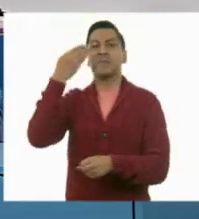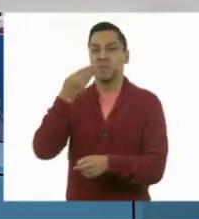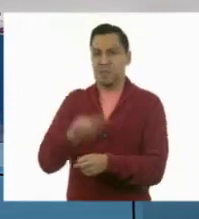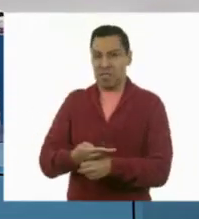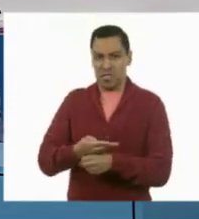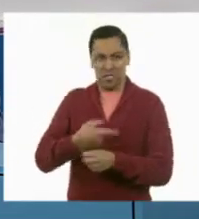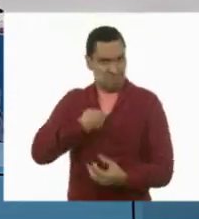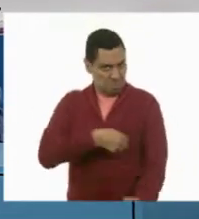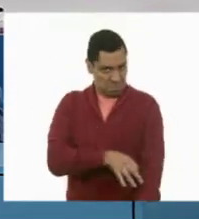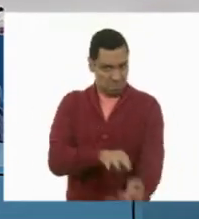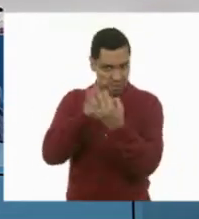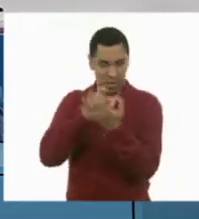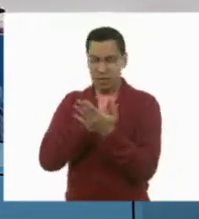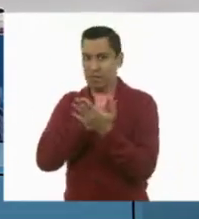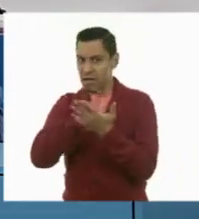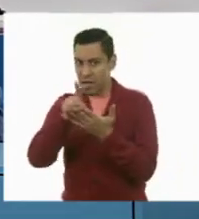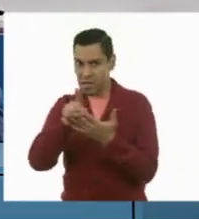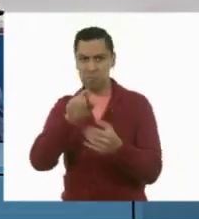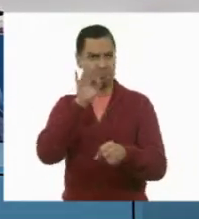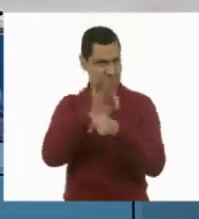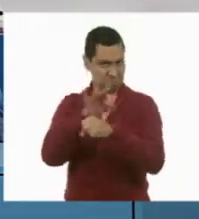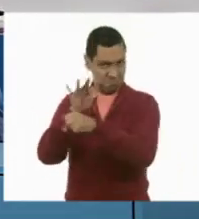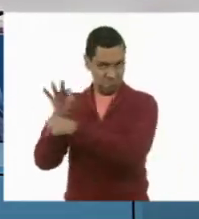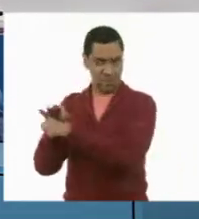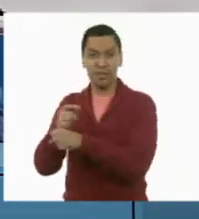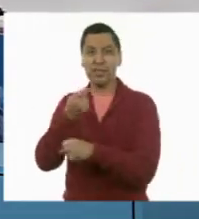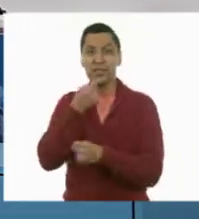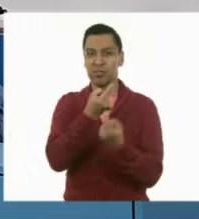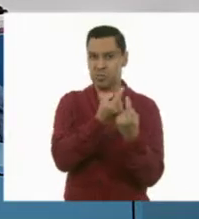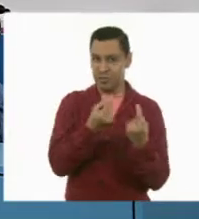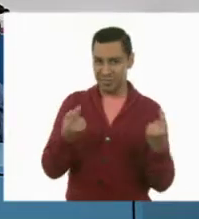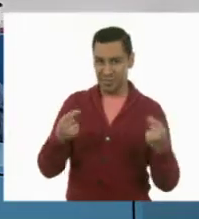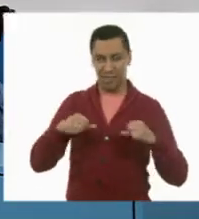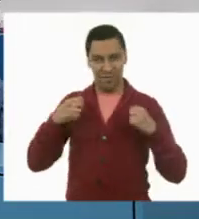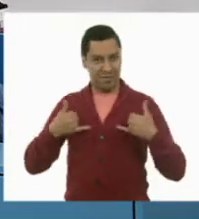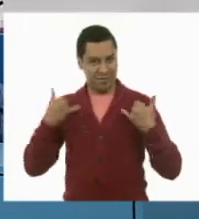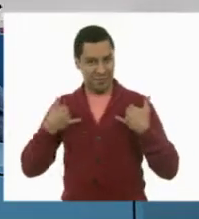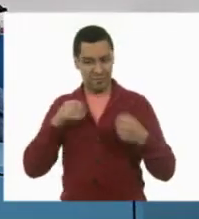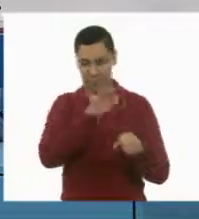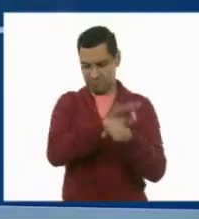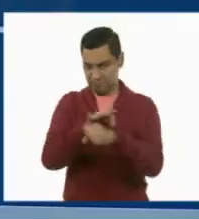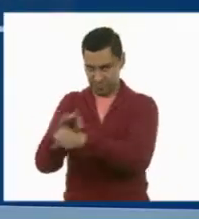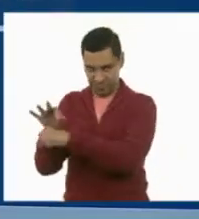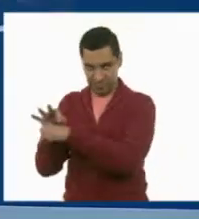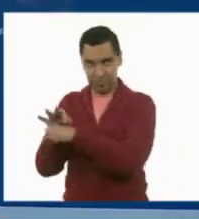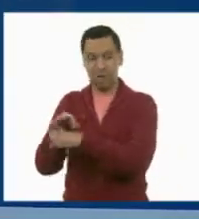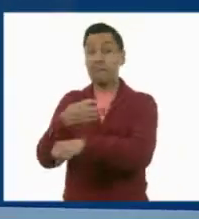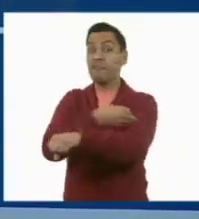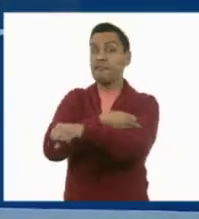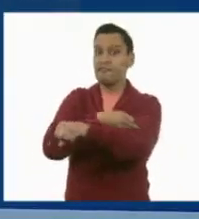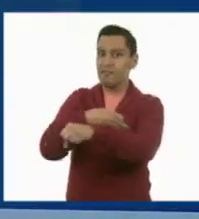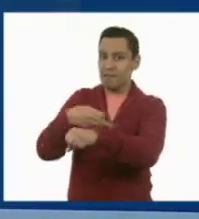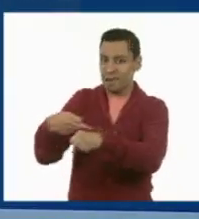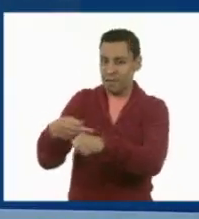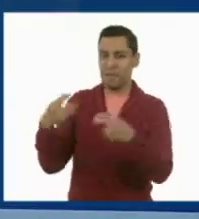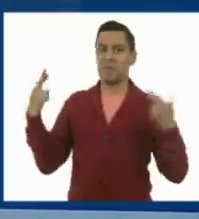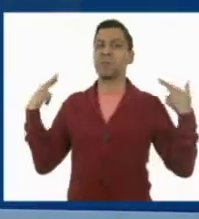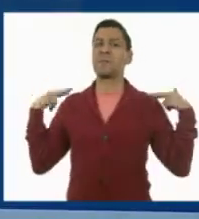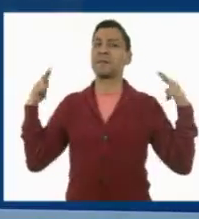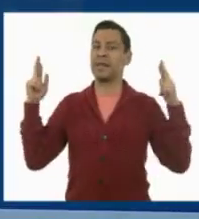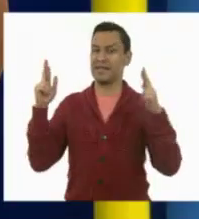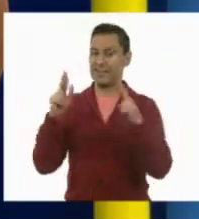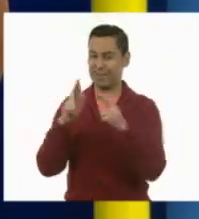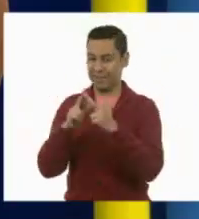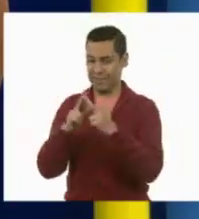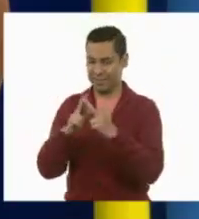de hacer valer los derechos de niñas, niños y adolescentes, tanto las familias, los